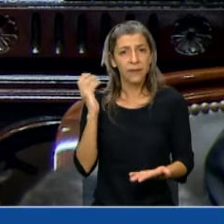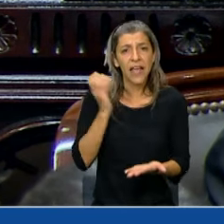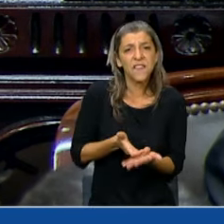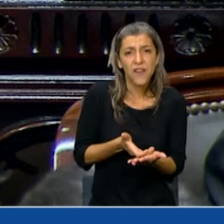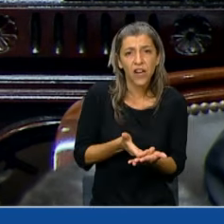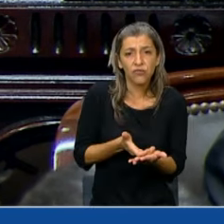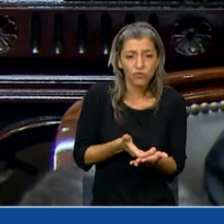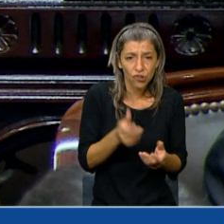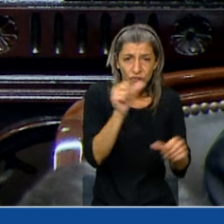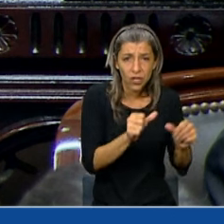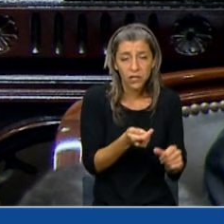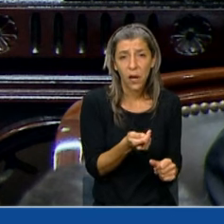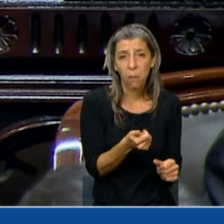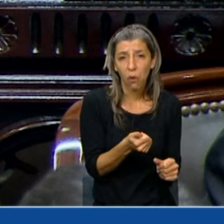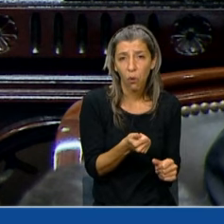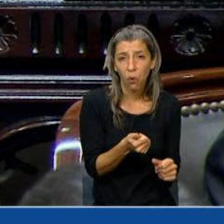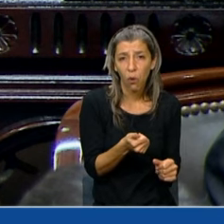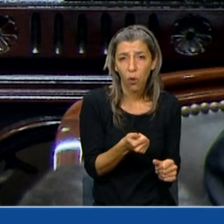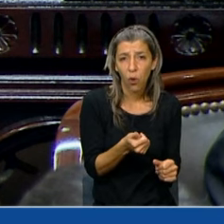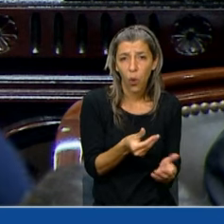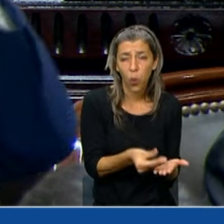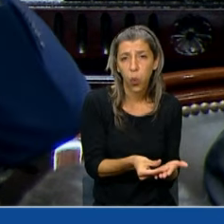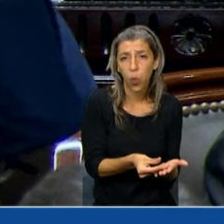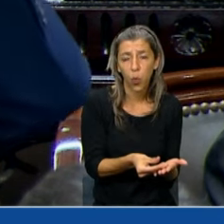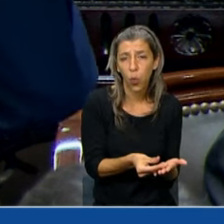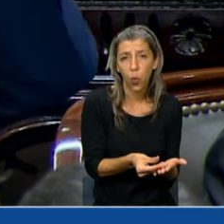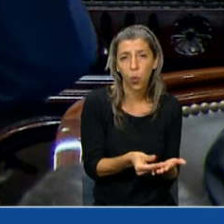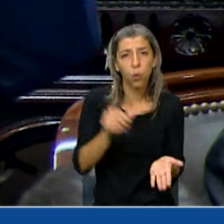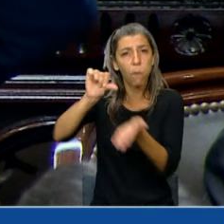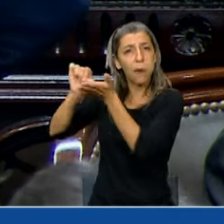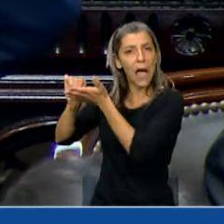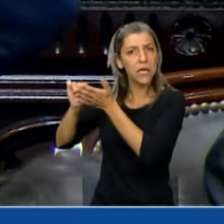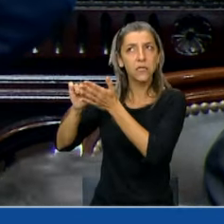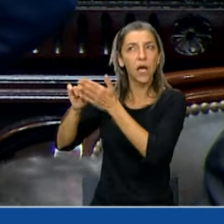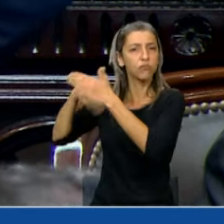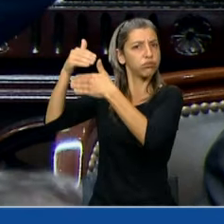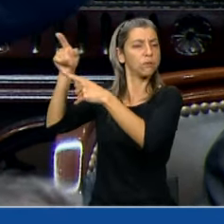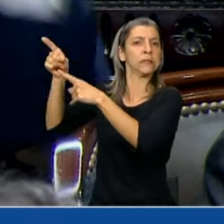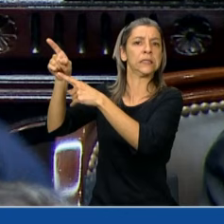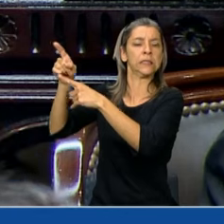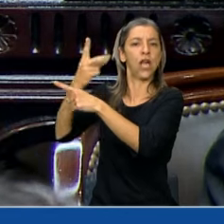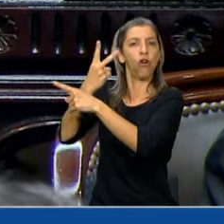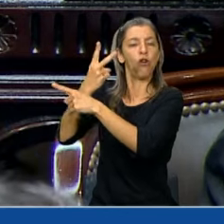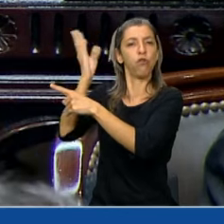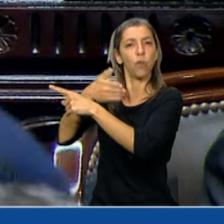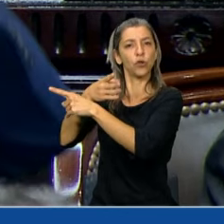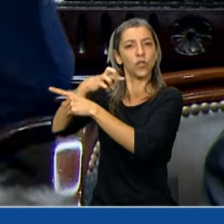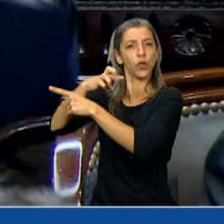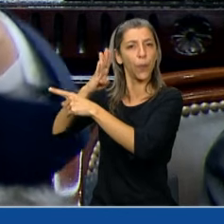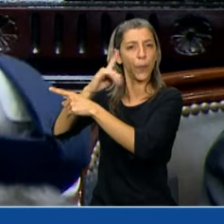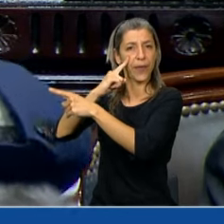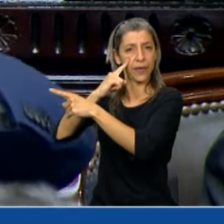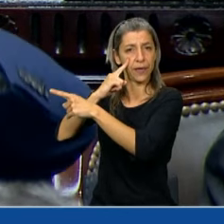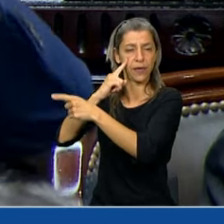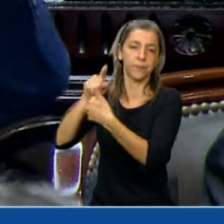en ciencia la media de los países desarrollados es al alredor del 2% del pbi y ni hablar de